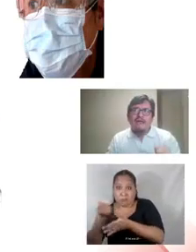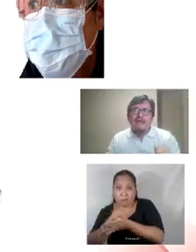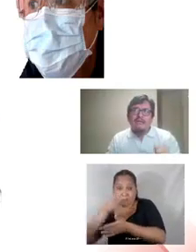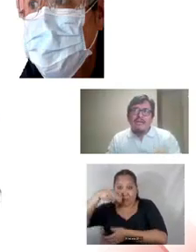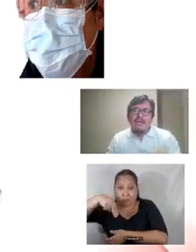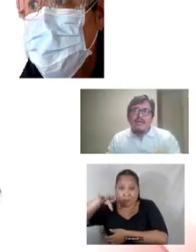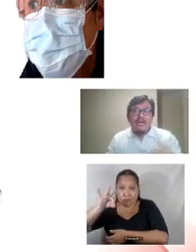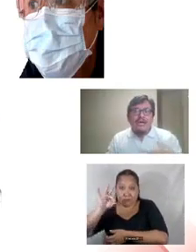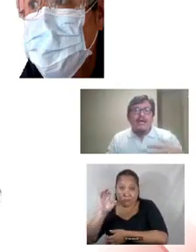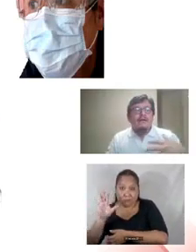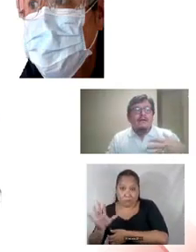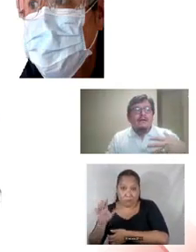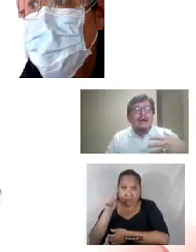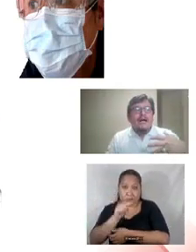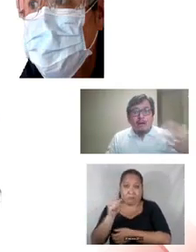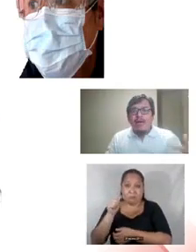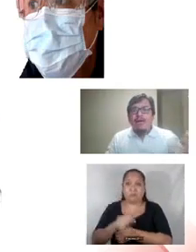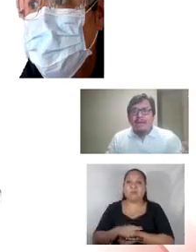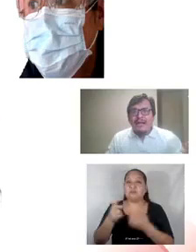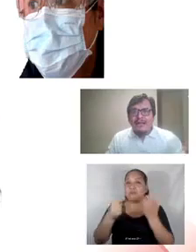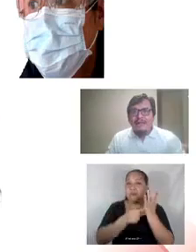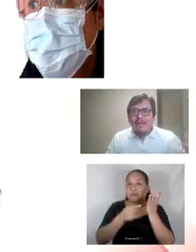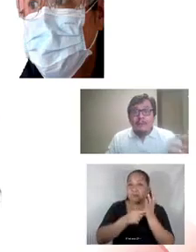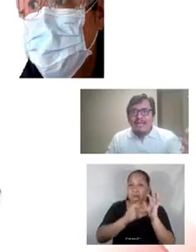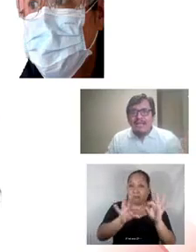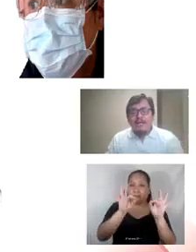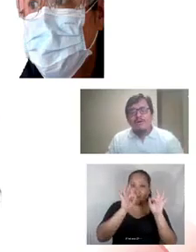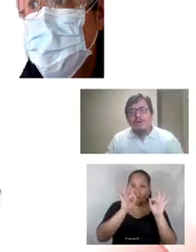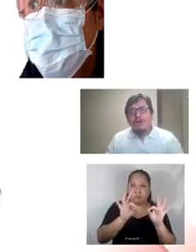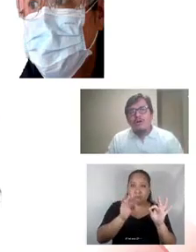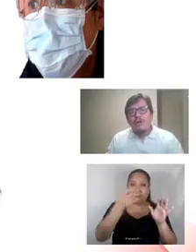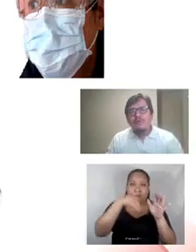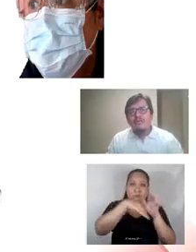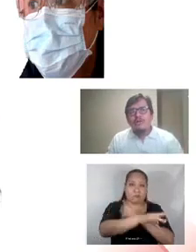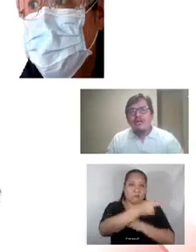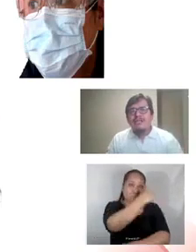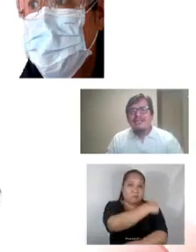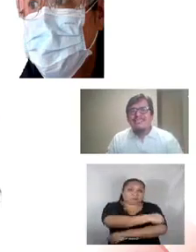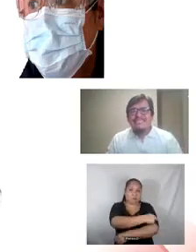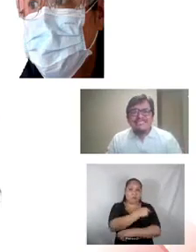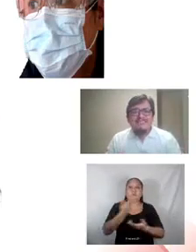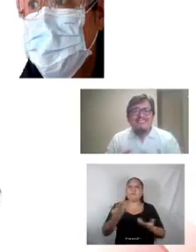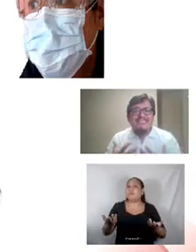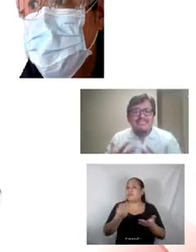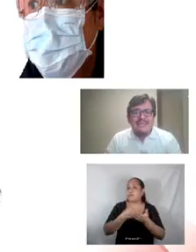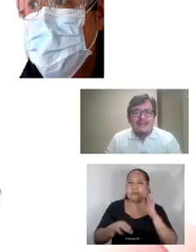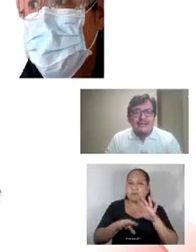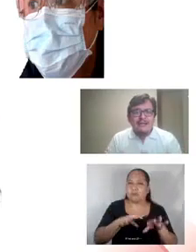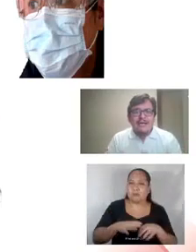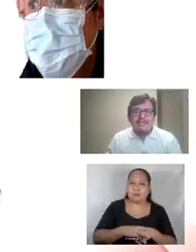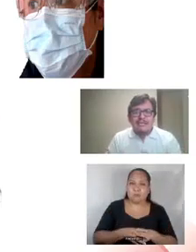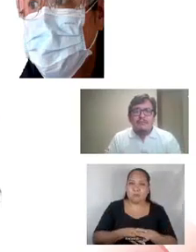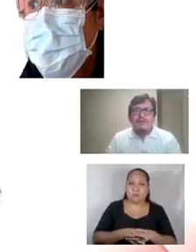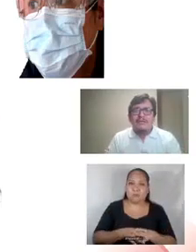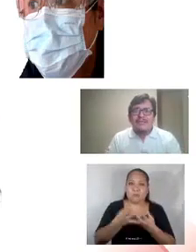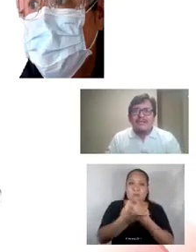de una tecnología adecuada para el nivel hospitalario, lo que vamos a lograr es desabastecer ese tipo de